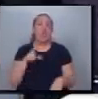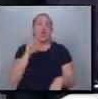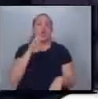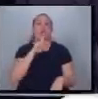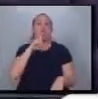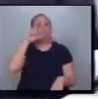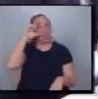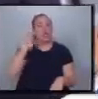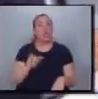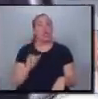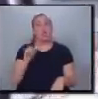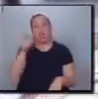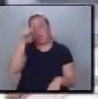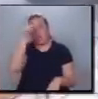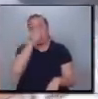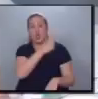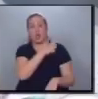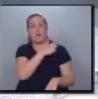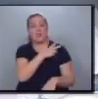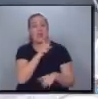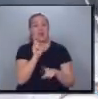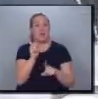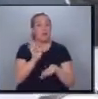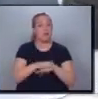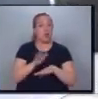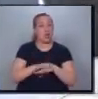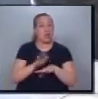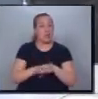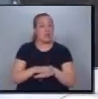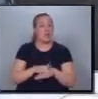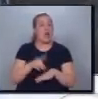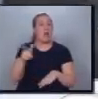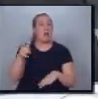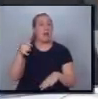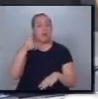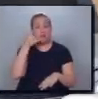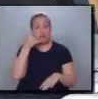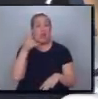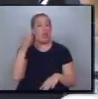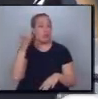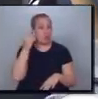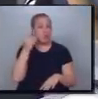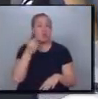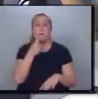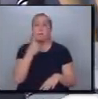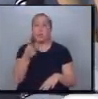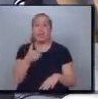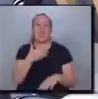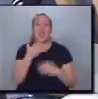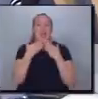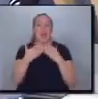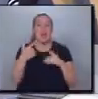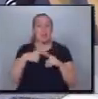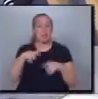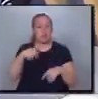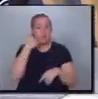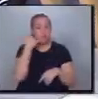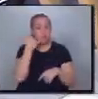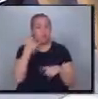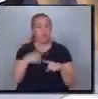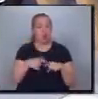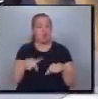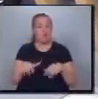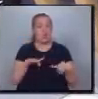es el comisario que está a cargo de todo este operativo, nos está escuchando y ahí le vamos a preguntar. Comisario, gracias por atendernos en medio de esta situación,